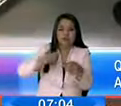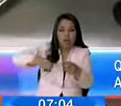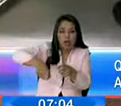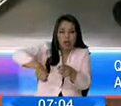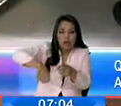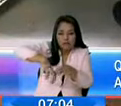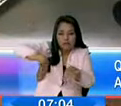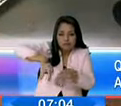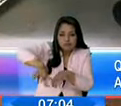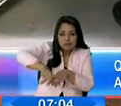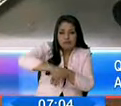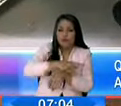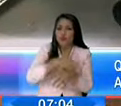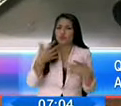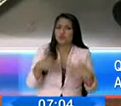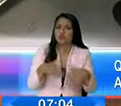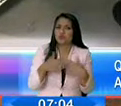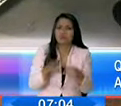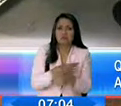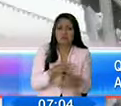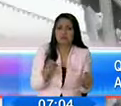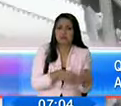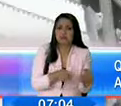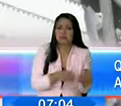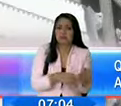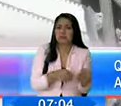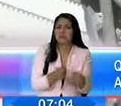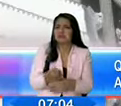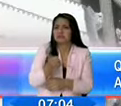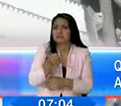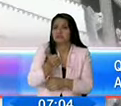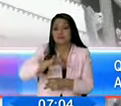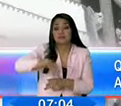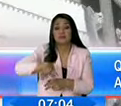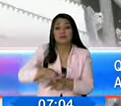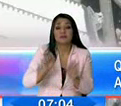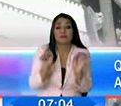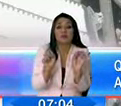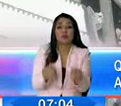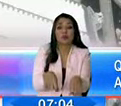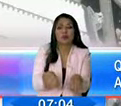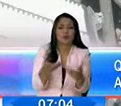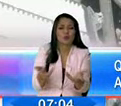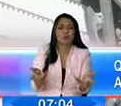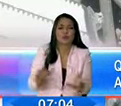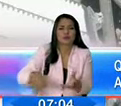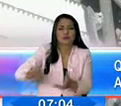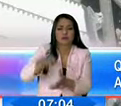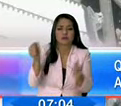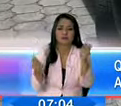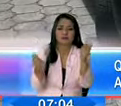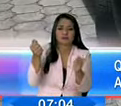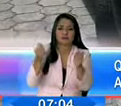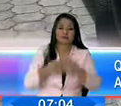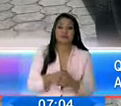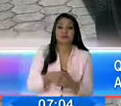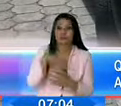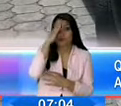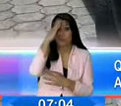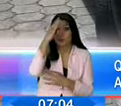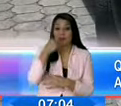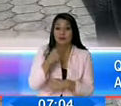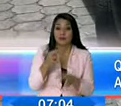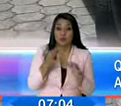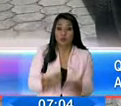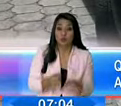decir, andaban con todo lo necesario y no les tomaba más que un par de minutos para apoderarse de las partes. Según la policía, cuando tenían